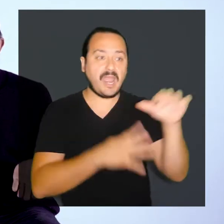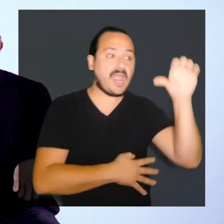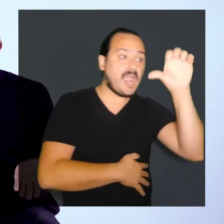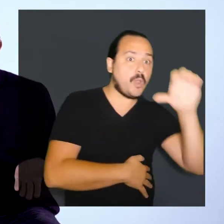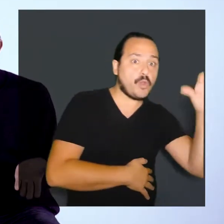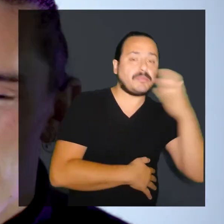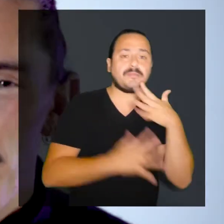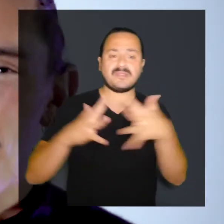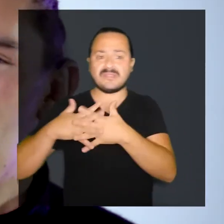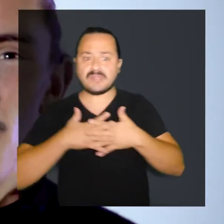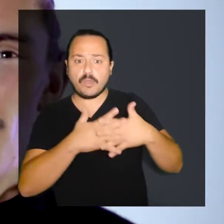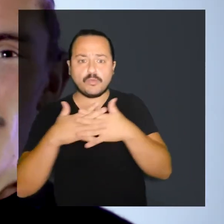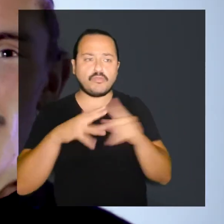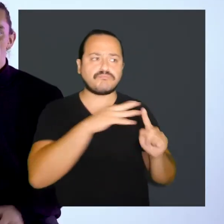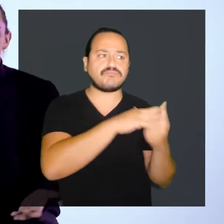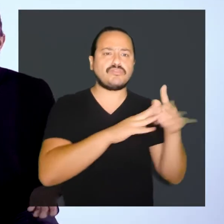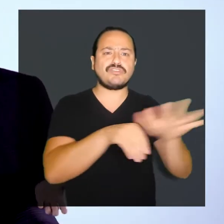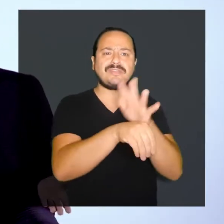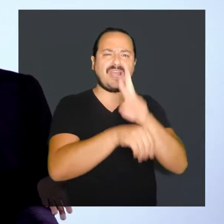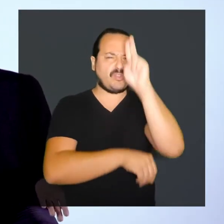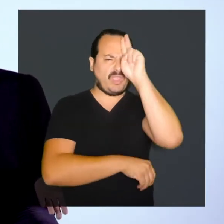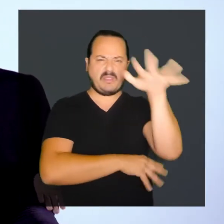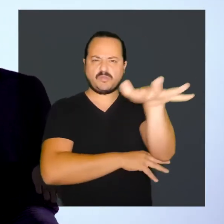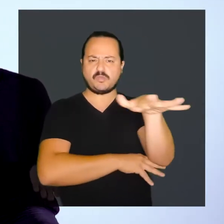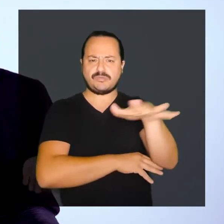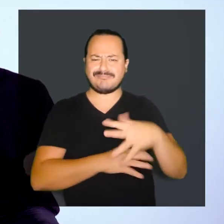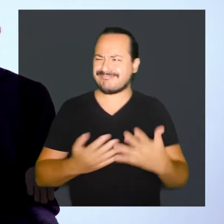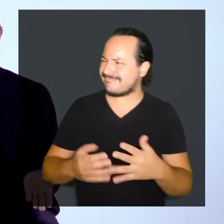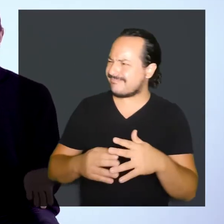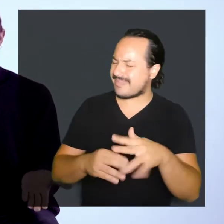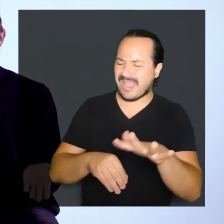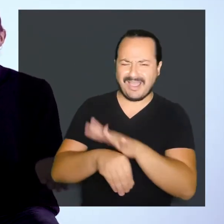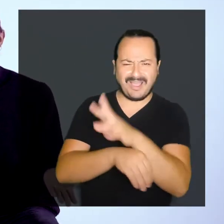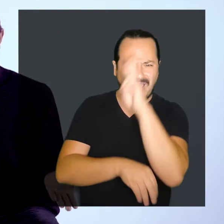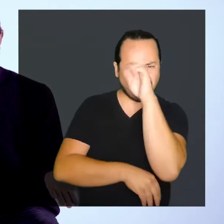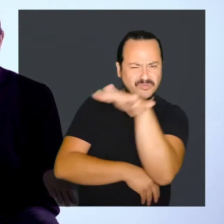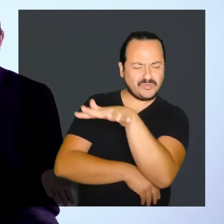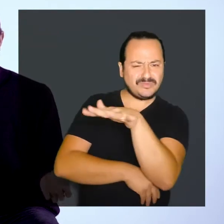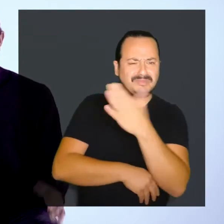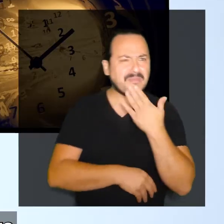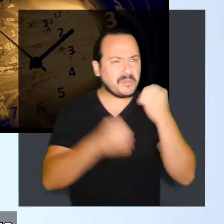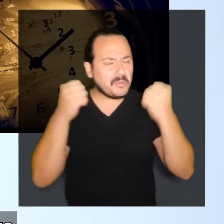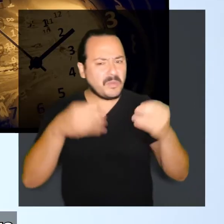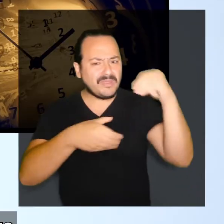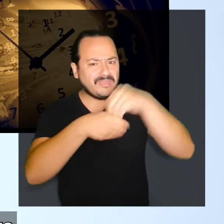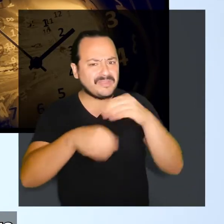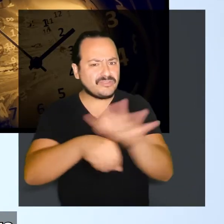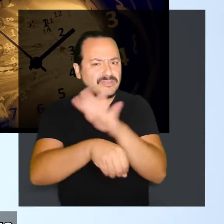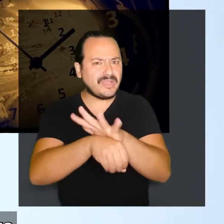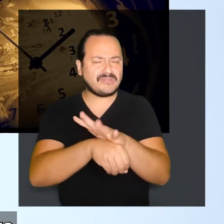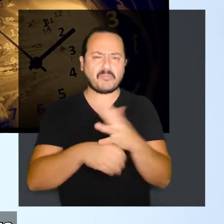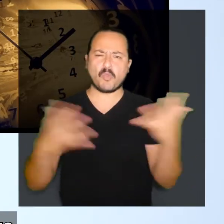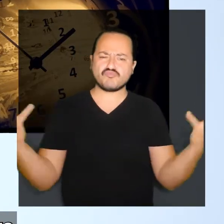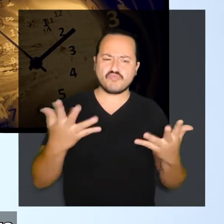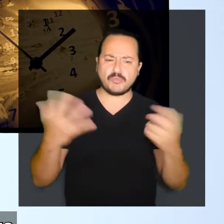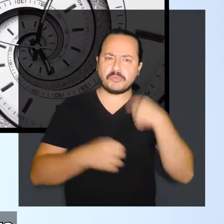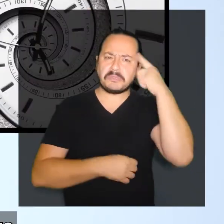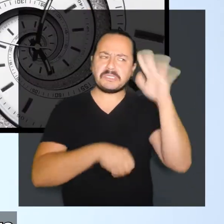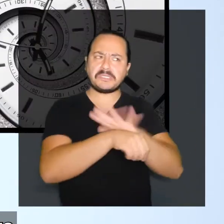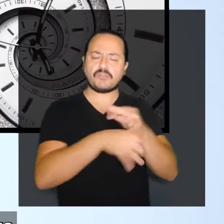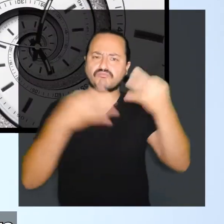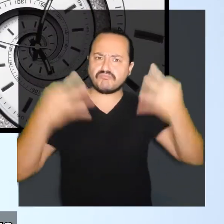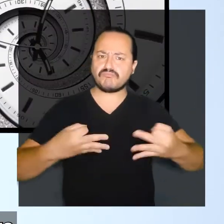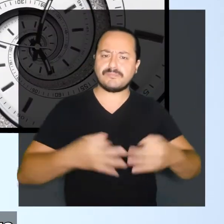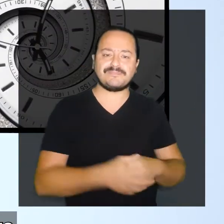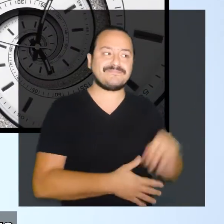ser teatro? ¿Pero cómo? ¿Acaso el teatro no debe tener una estructura y una lógica? El teatro del absurdo se caracteriza por